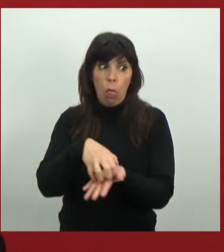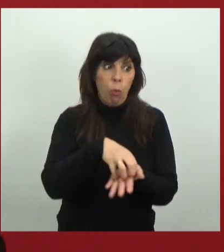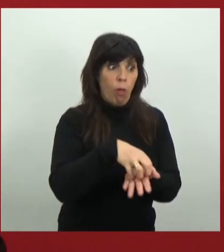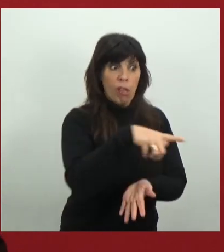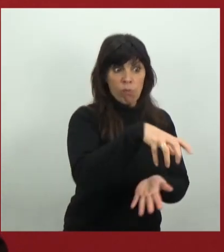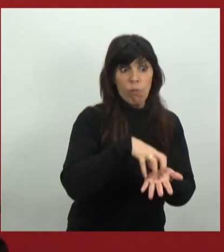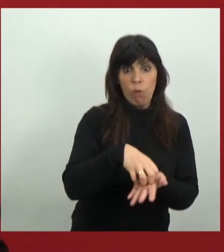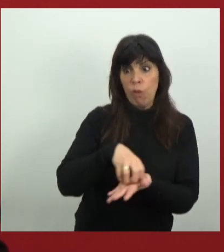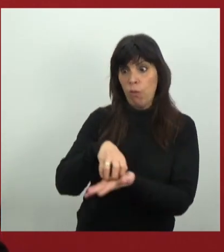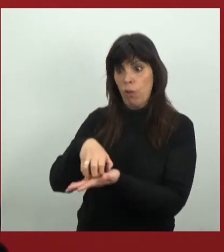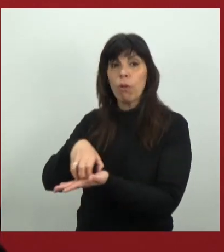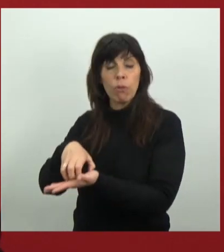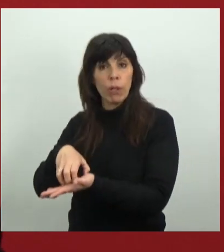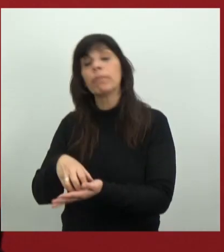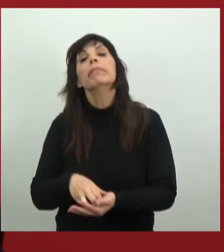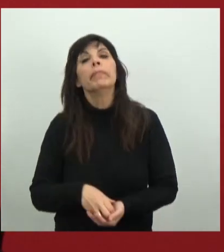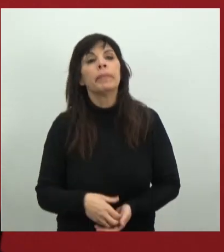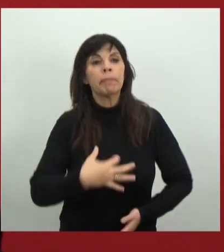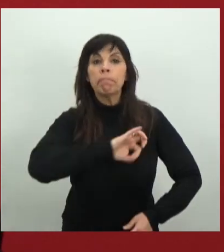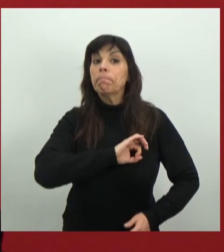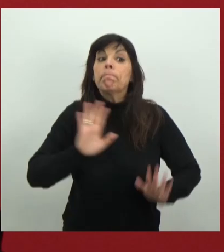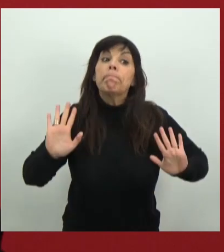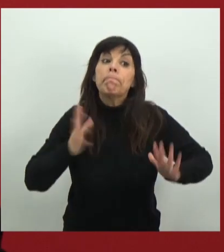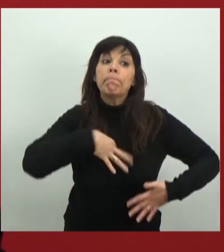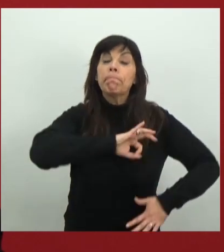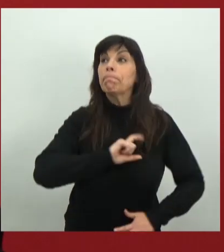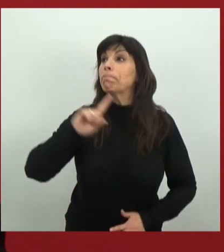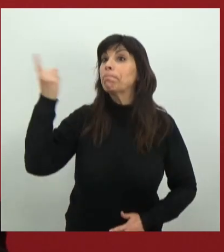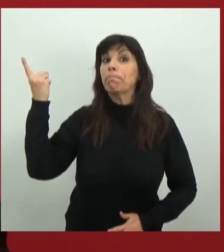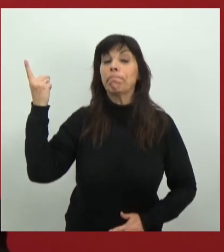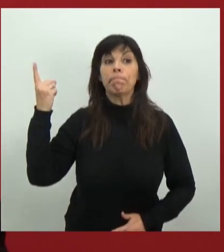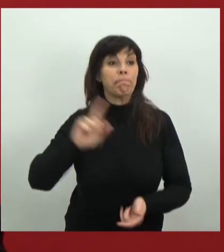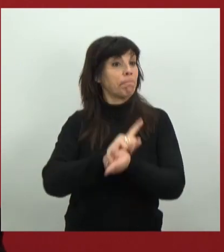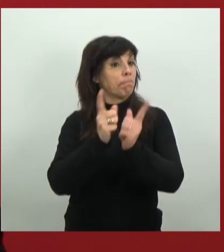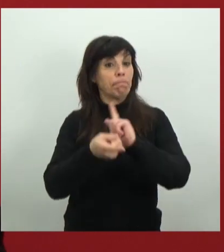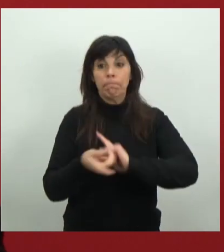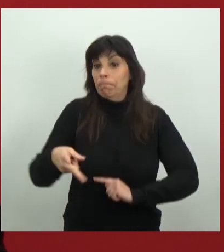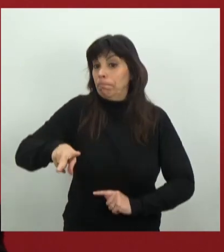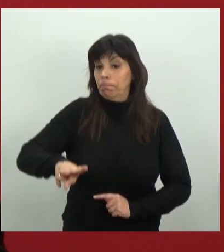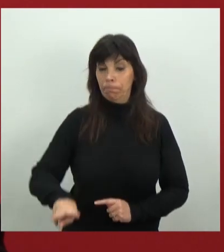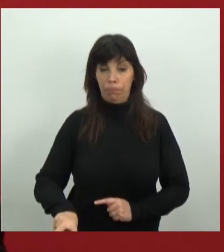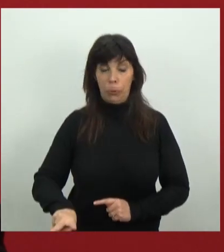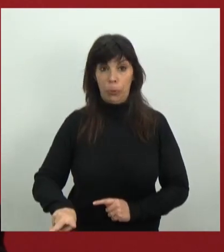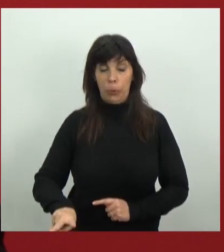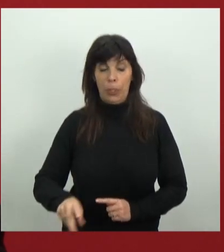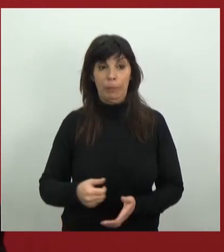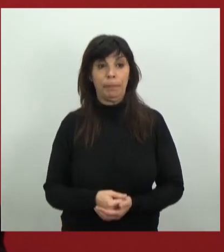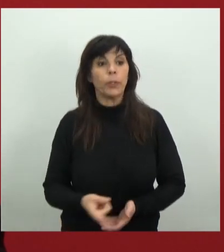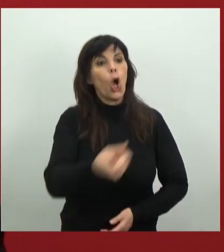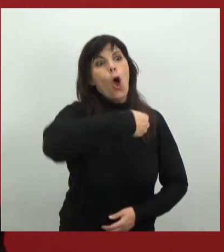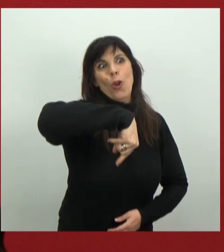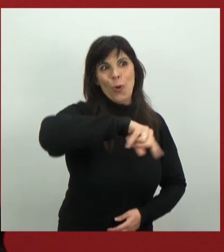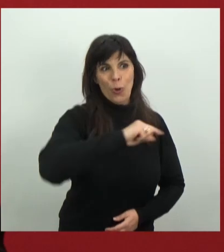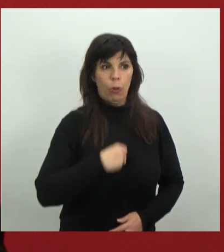qué? El Señor no ha cambiado. El que ha cambiado somos nosotros. Hacemos